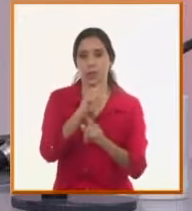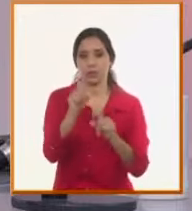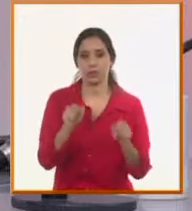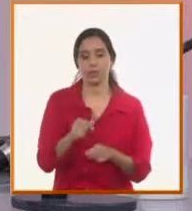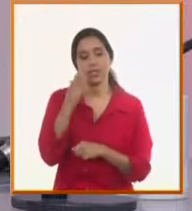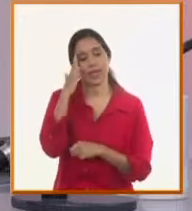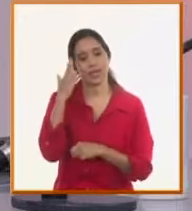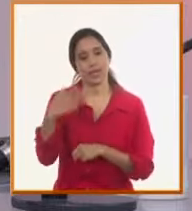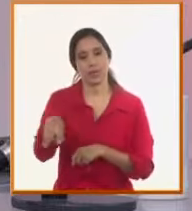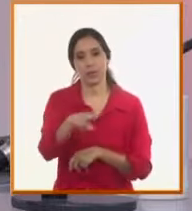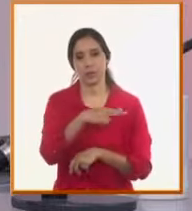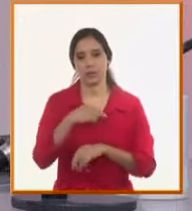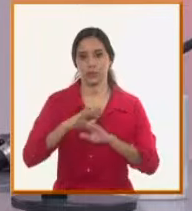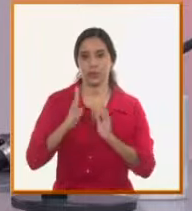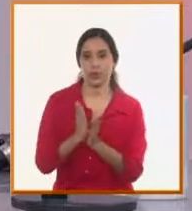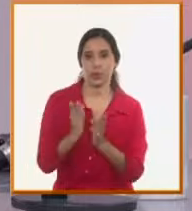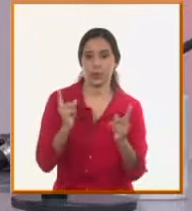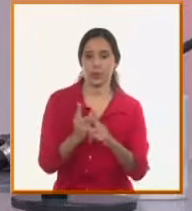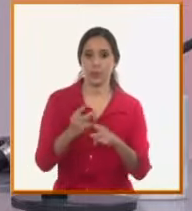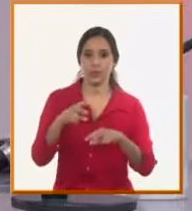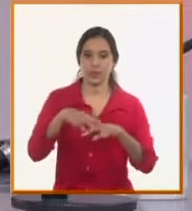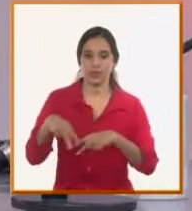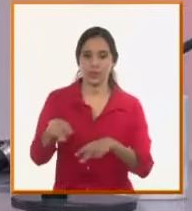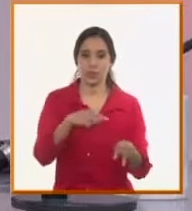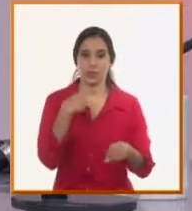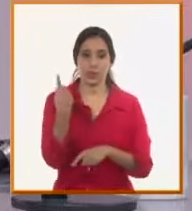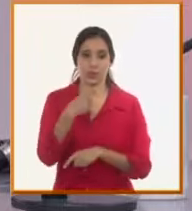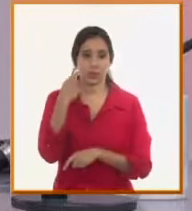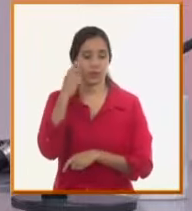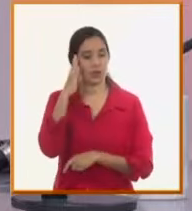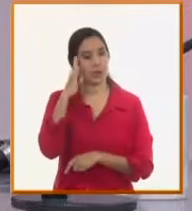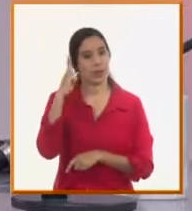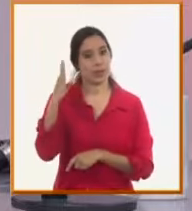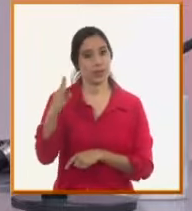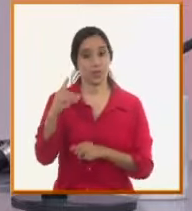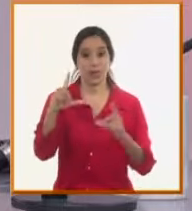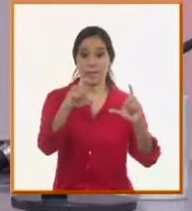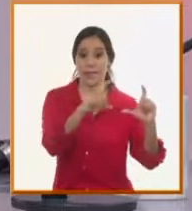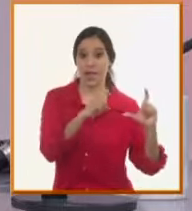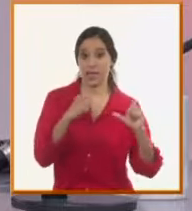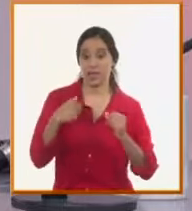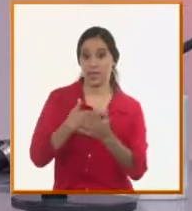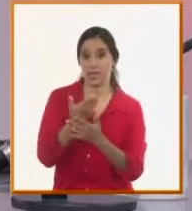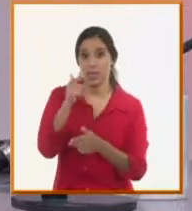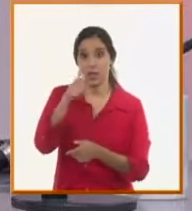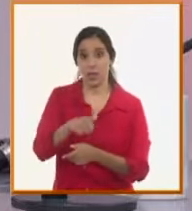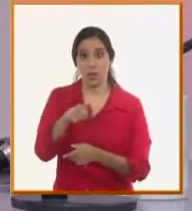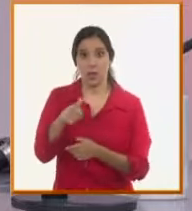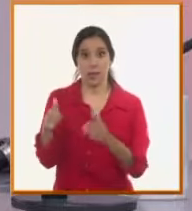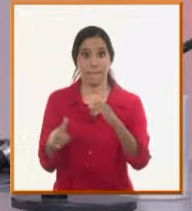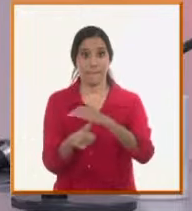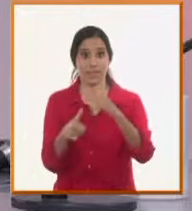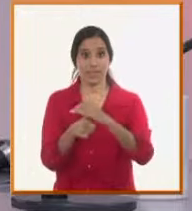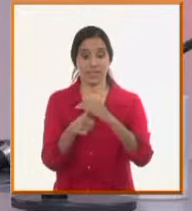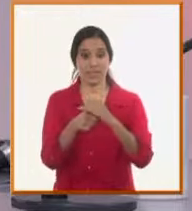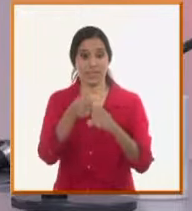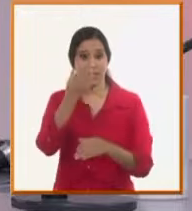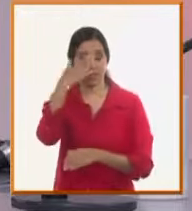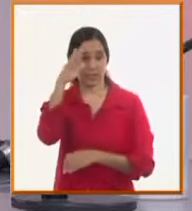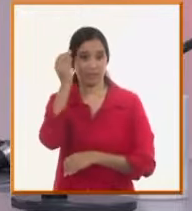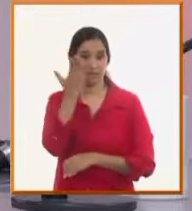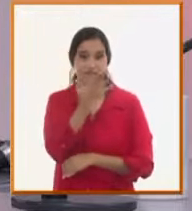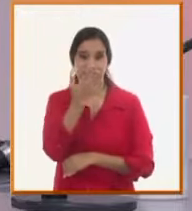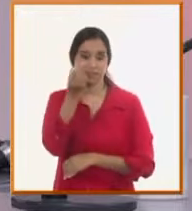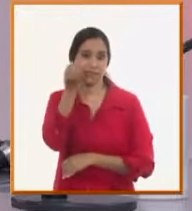acompañarnos en estas dos sesiones de trabajo. Nosotros nos despedimos con nuestras imágenes del día. El presidente de la República, Miguel Díaz-Canel